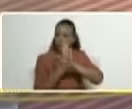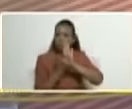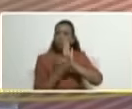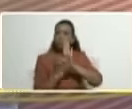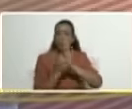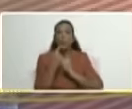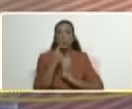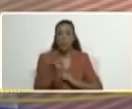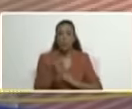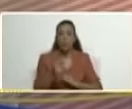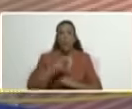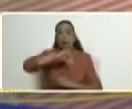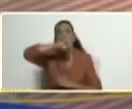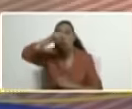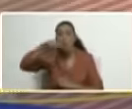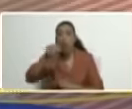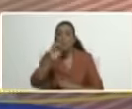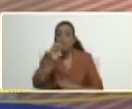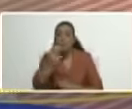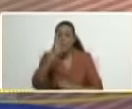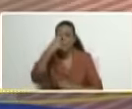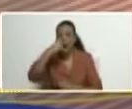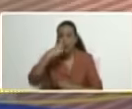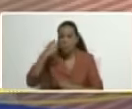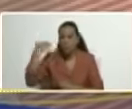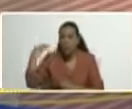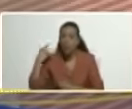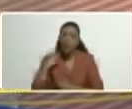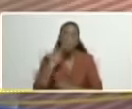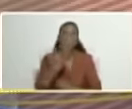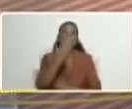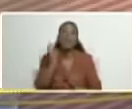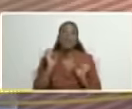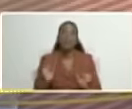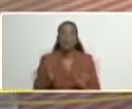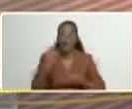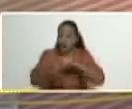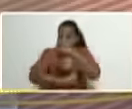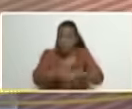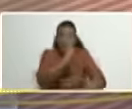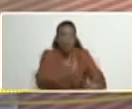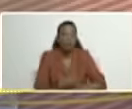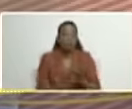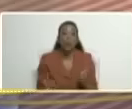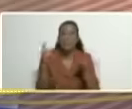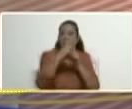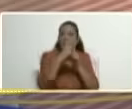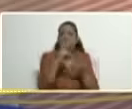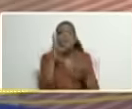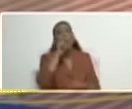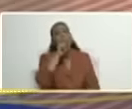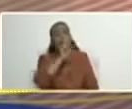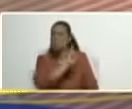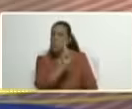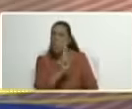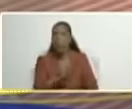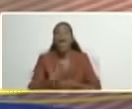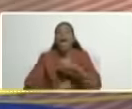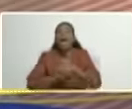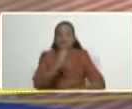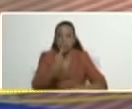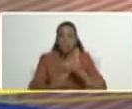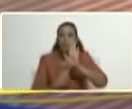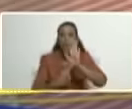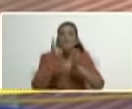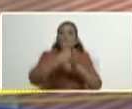como decía José Martí, la mejor forma de decir es hacer. Y hoy arranca entonces la